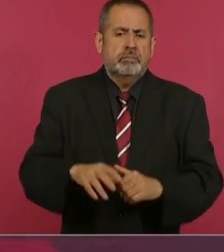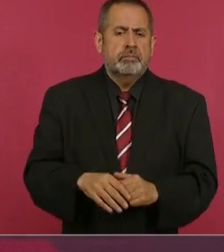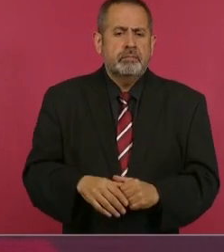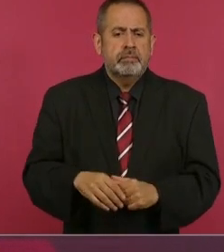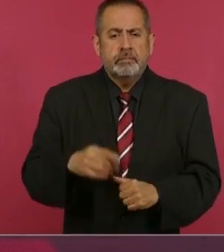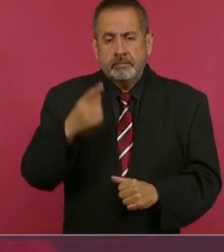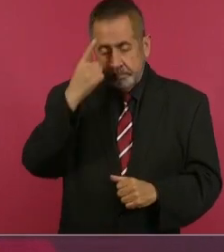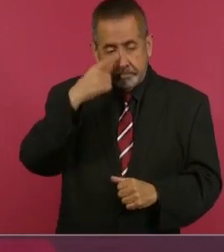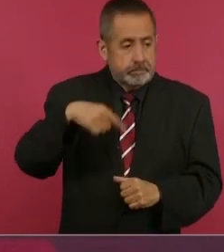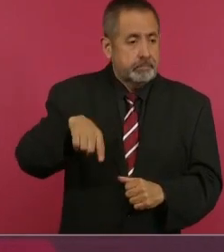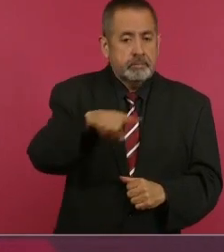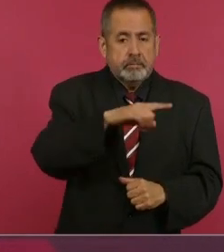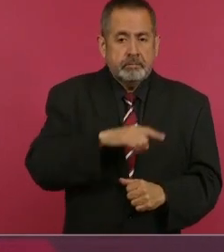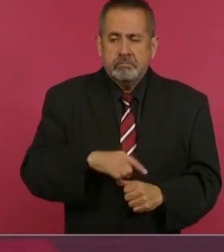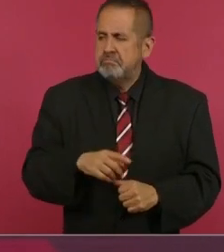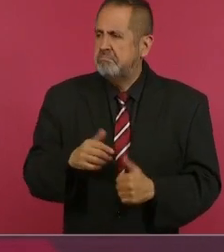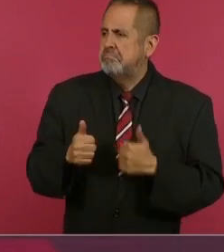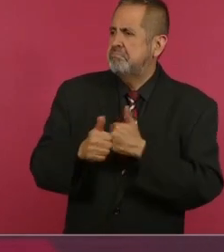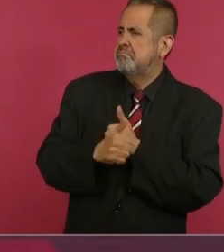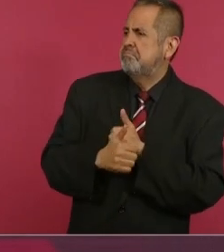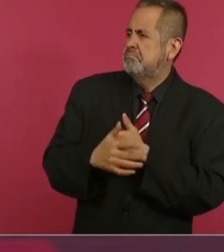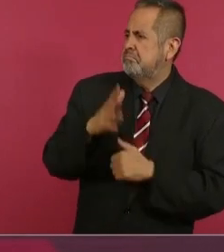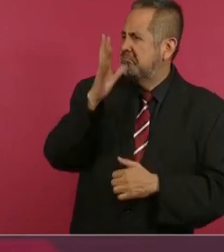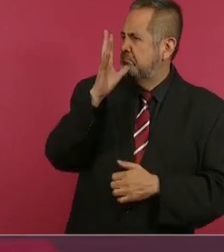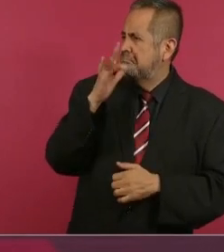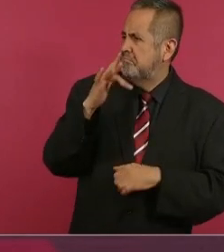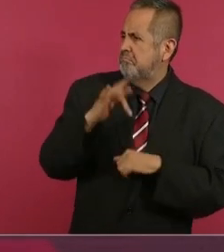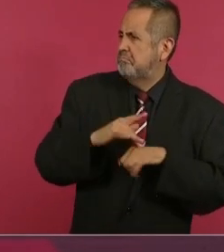para que nadie se sienta